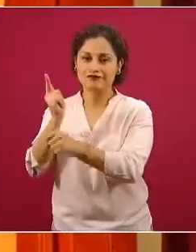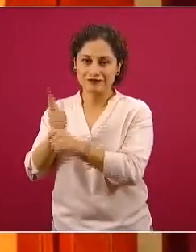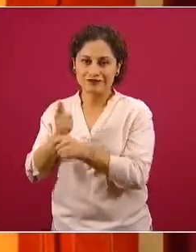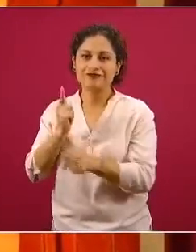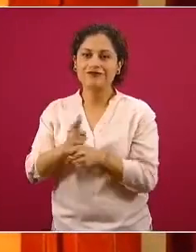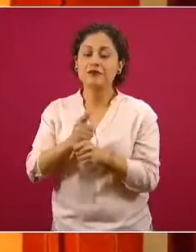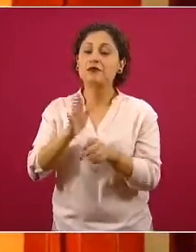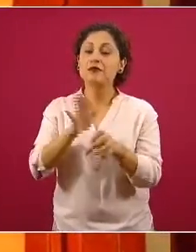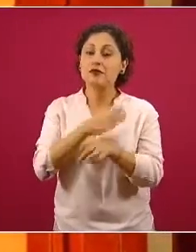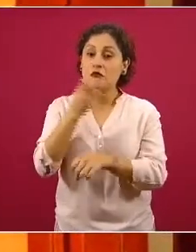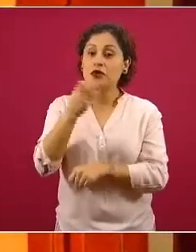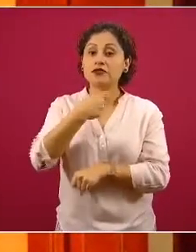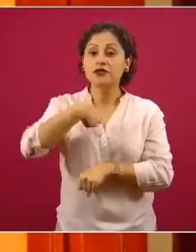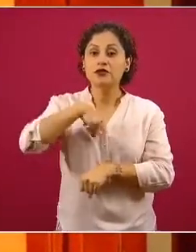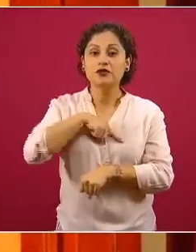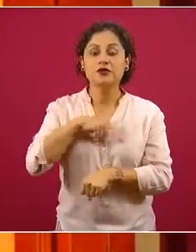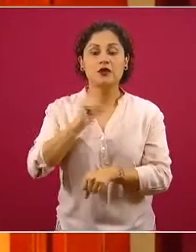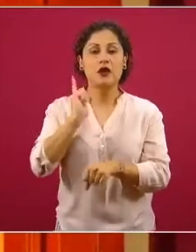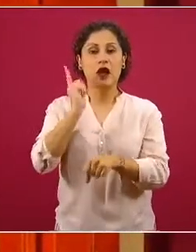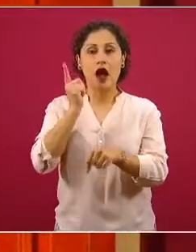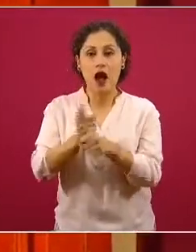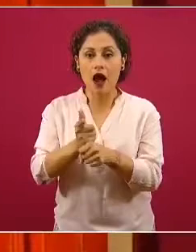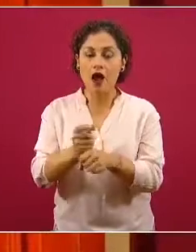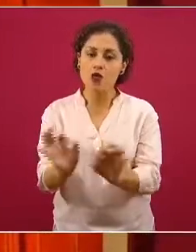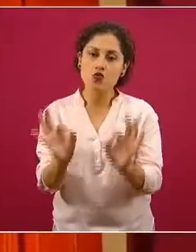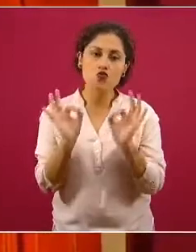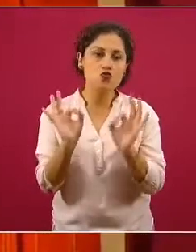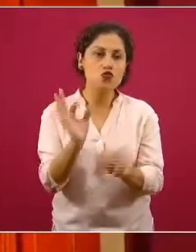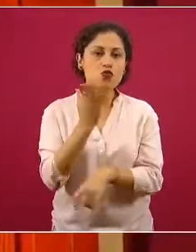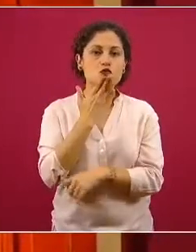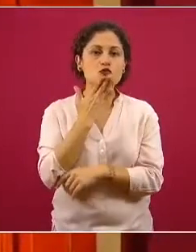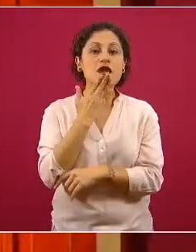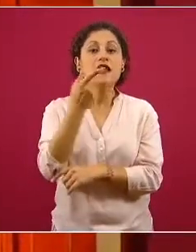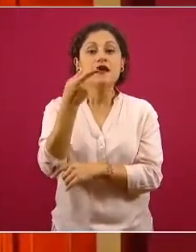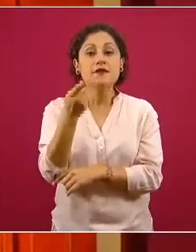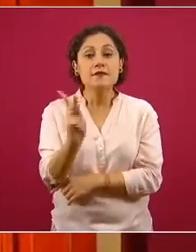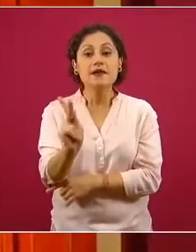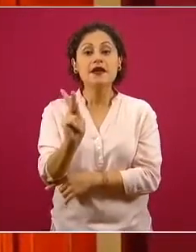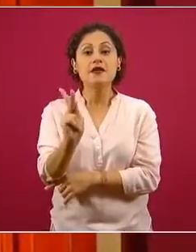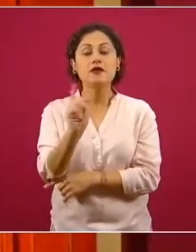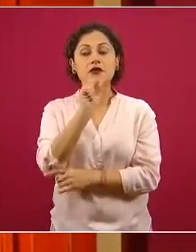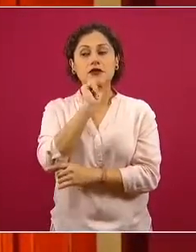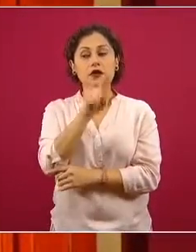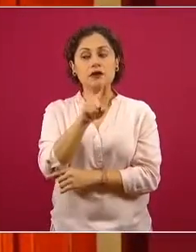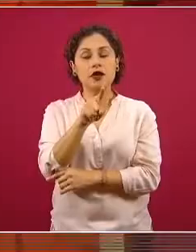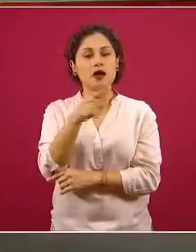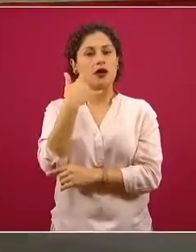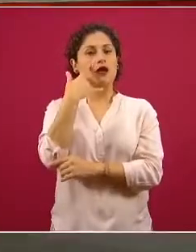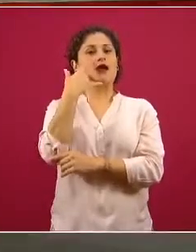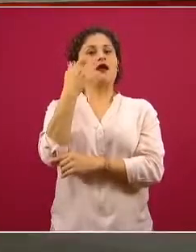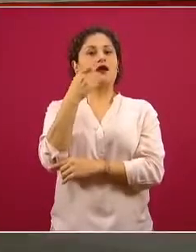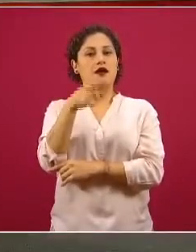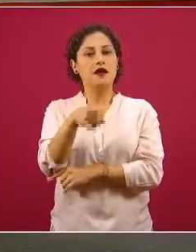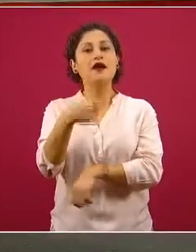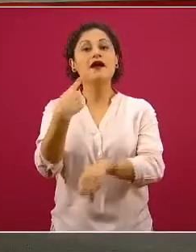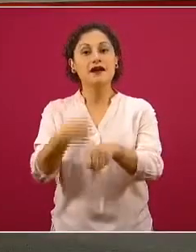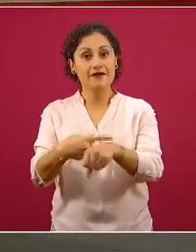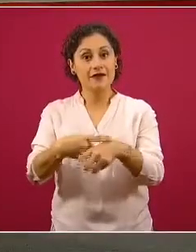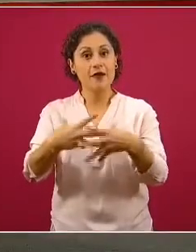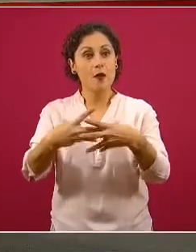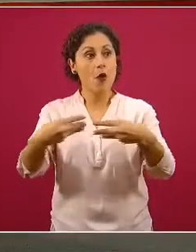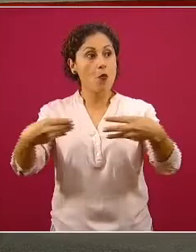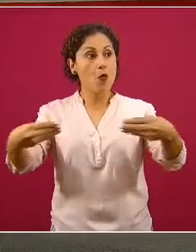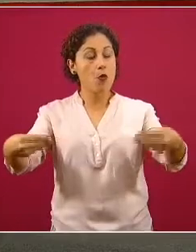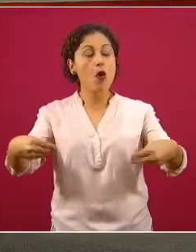dimos cuenta que no solo era el logro, sino que estábamos teniendo una epidemia, una enfermedad emergente. Ahora, es